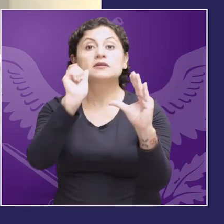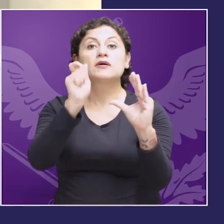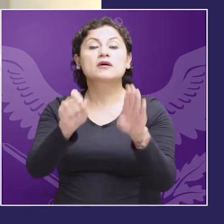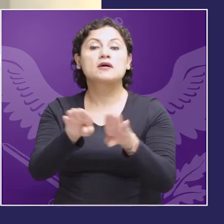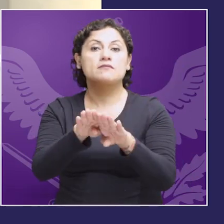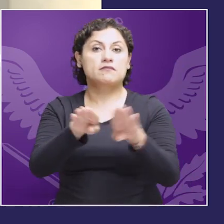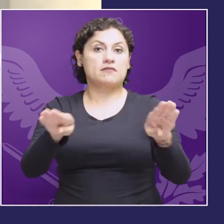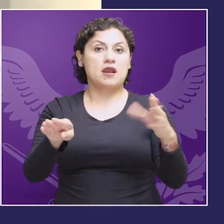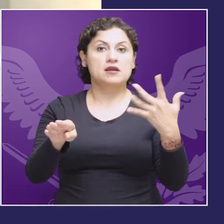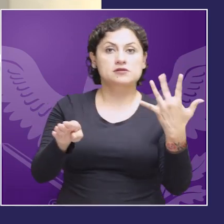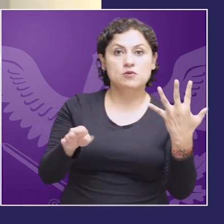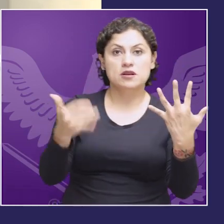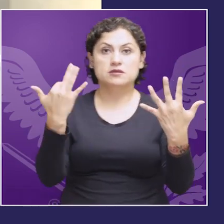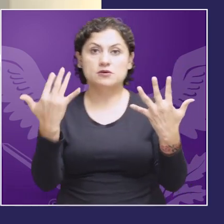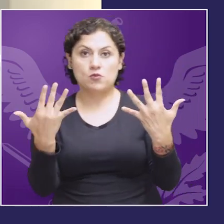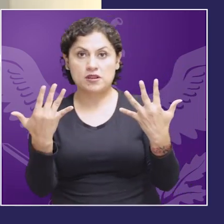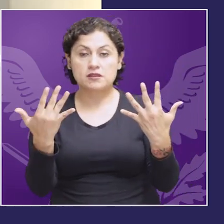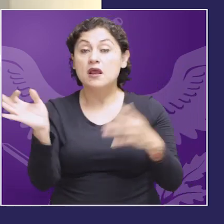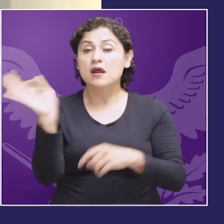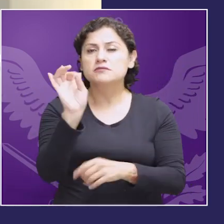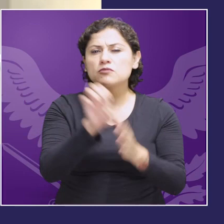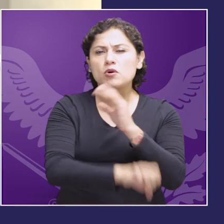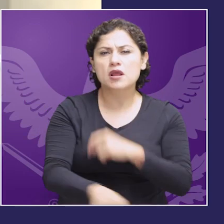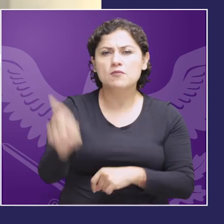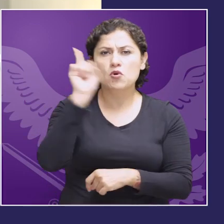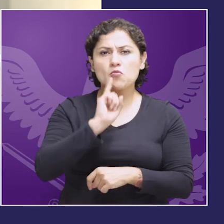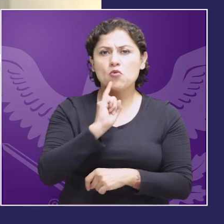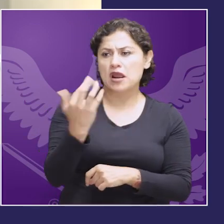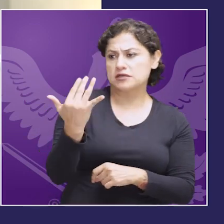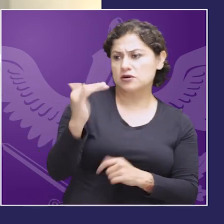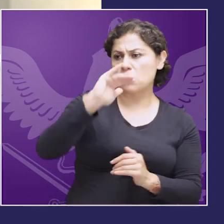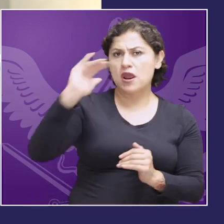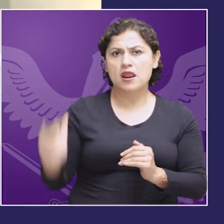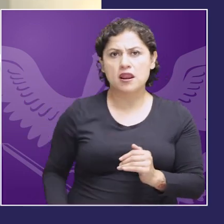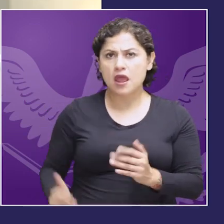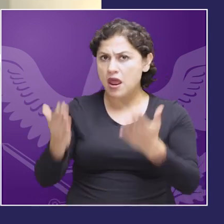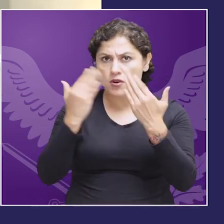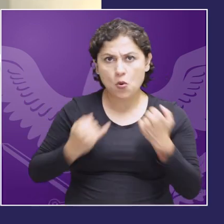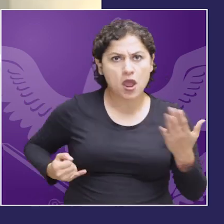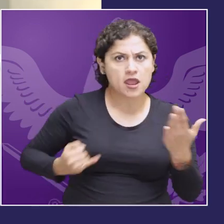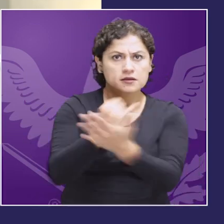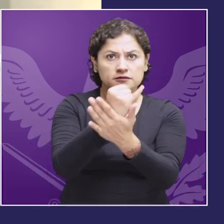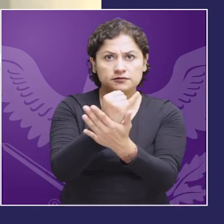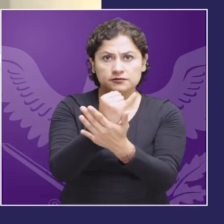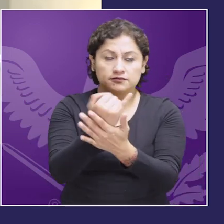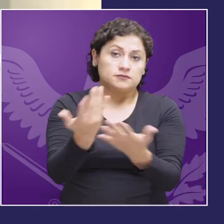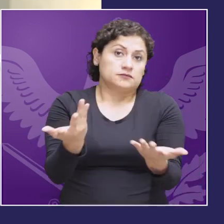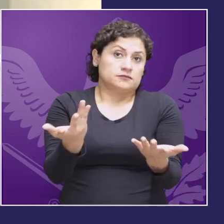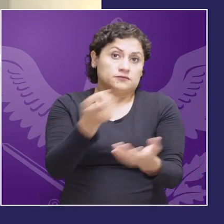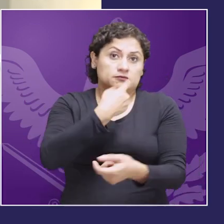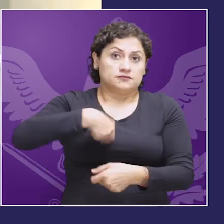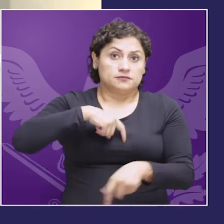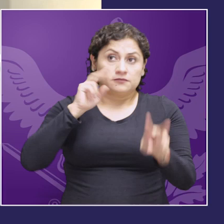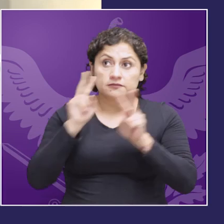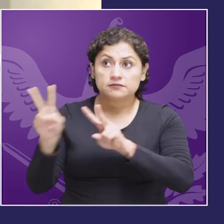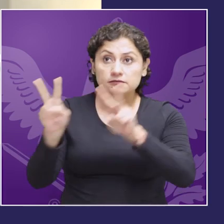discurso. Eso me parece importante. Y la otra cosa en la capacitación tiene que ver con la paridad. Si las